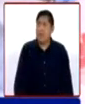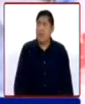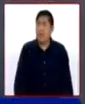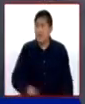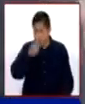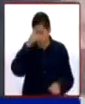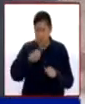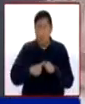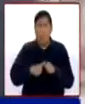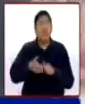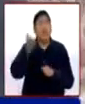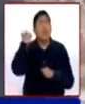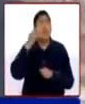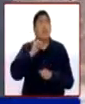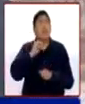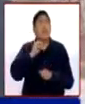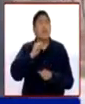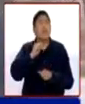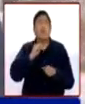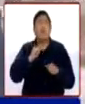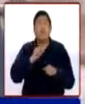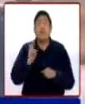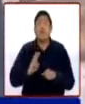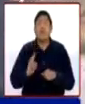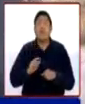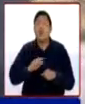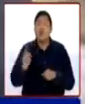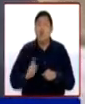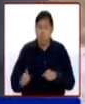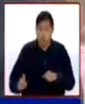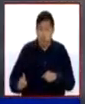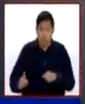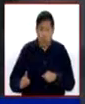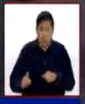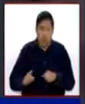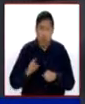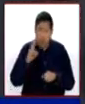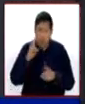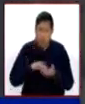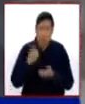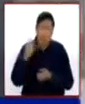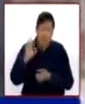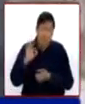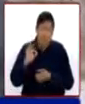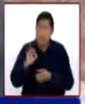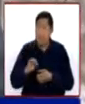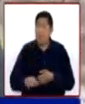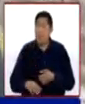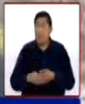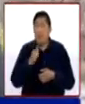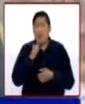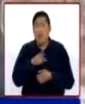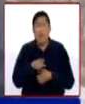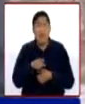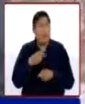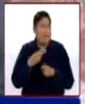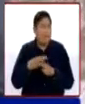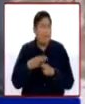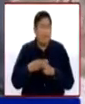Recuerdo de Mallaza 2019. Sí. Ahí todo andaba bien. Sí. Tome esa fotito. Ella se